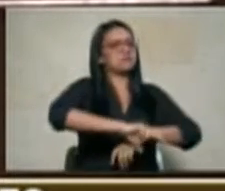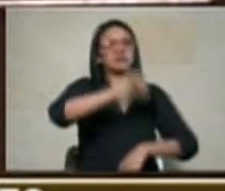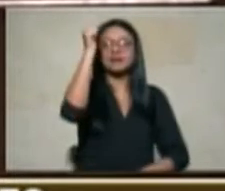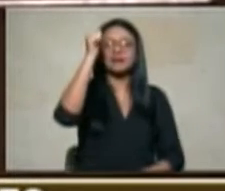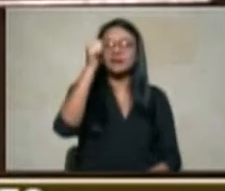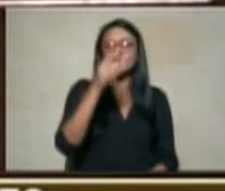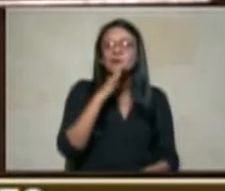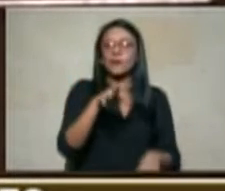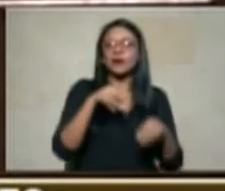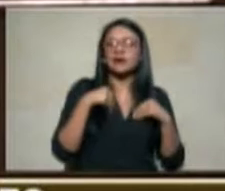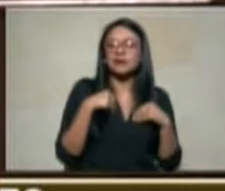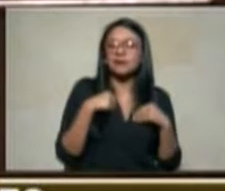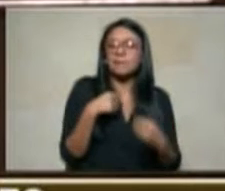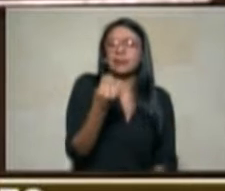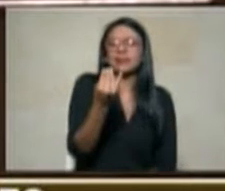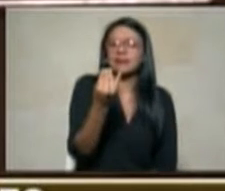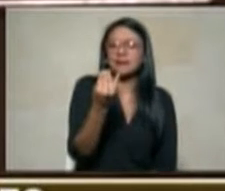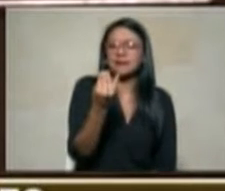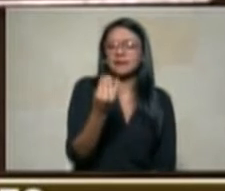lo puedo aceptar, ni una sola.